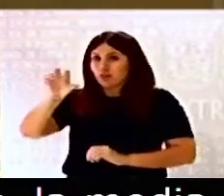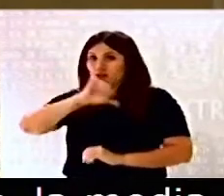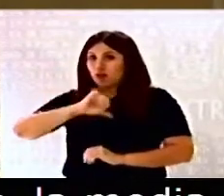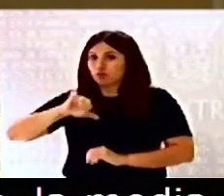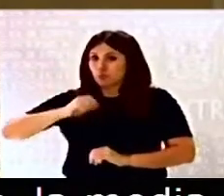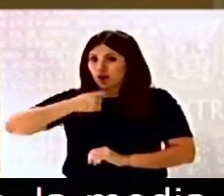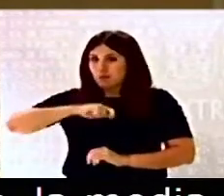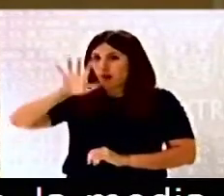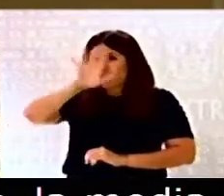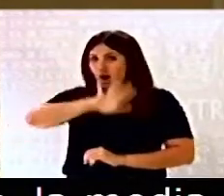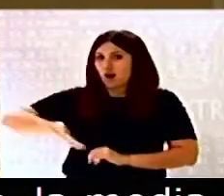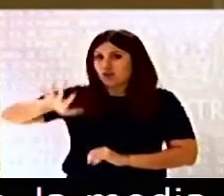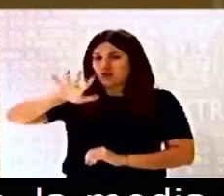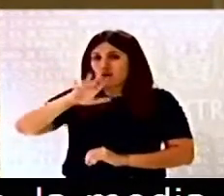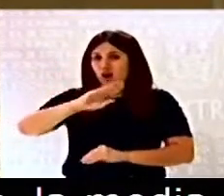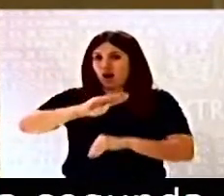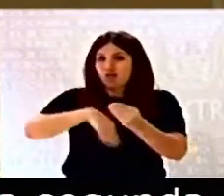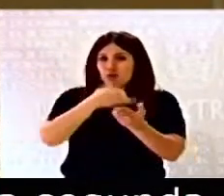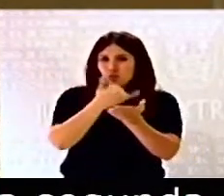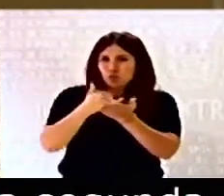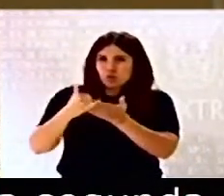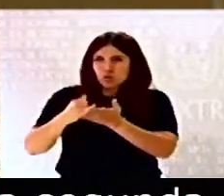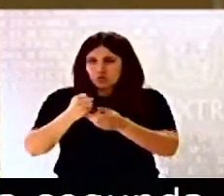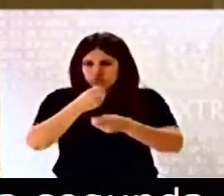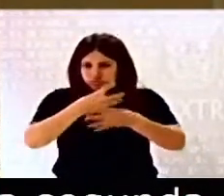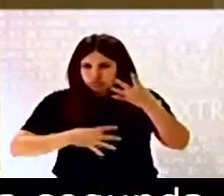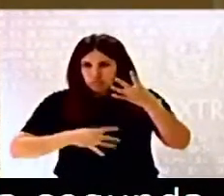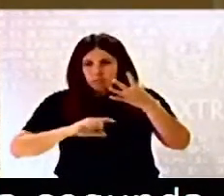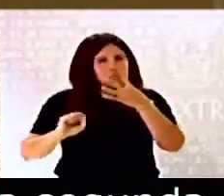en realización de pruebas, la segunda o la tercera,